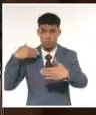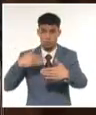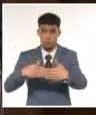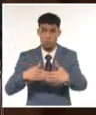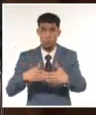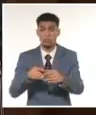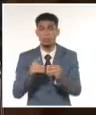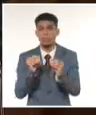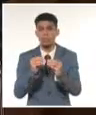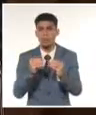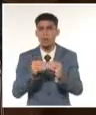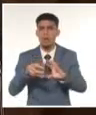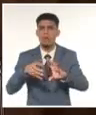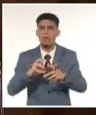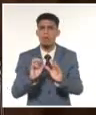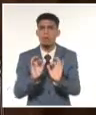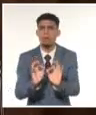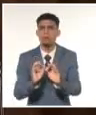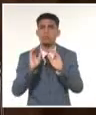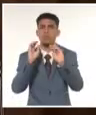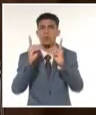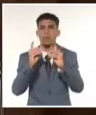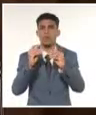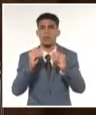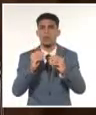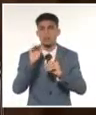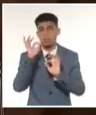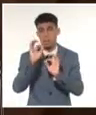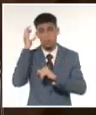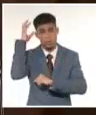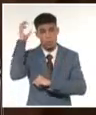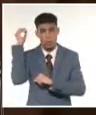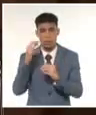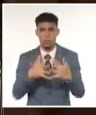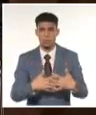del diseño original de la hostil política del gobierno norteamericano.